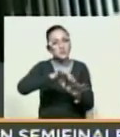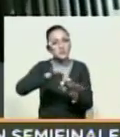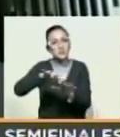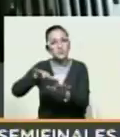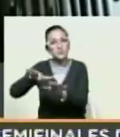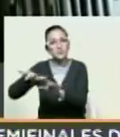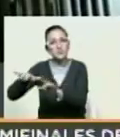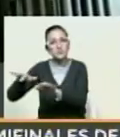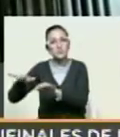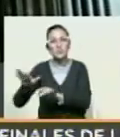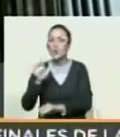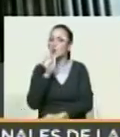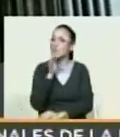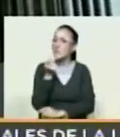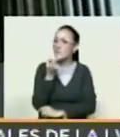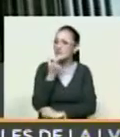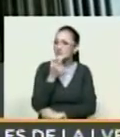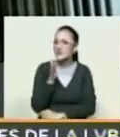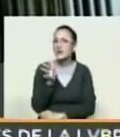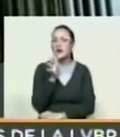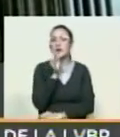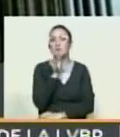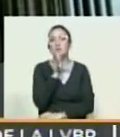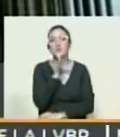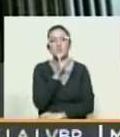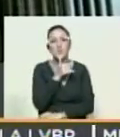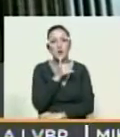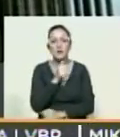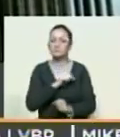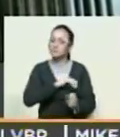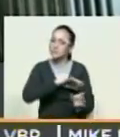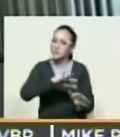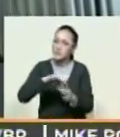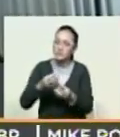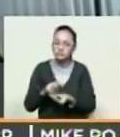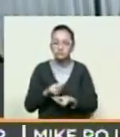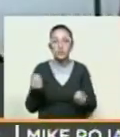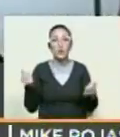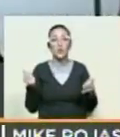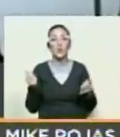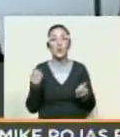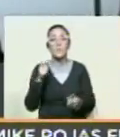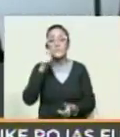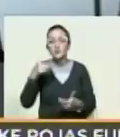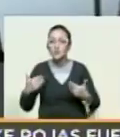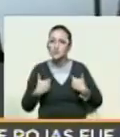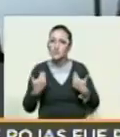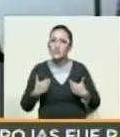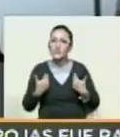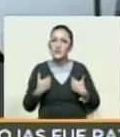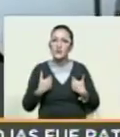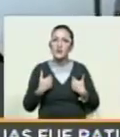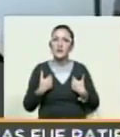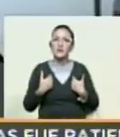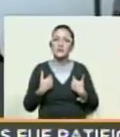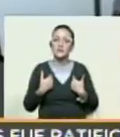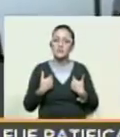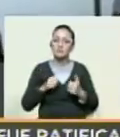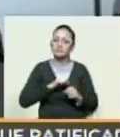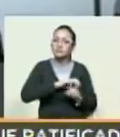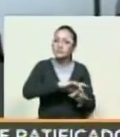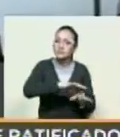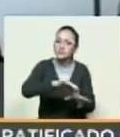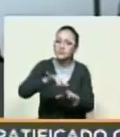hay medicina, donde no hubiese medicina y donde cualquiera esté sufriendo. Que pase su manto por